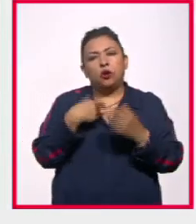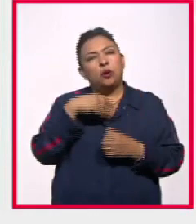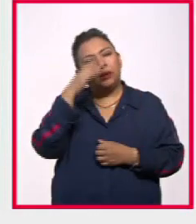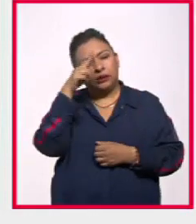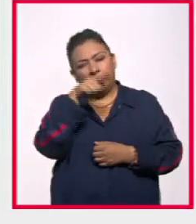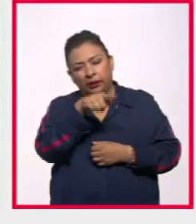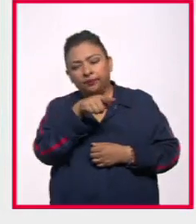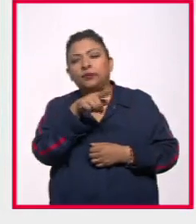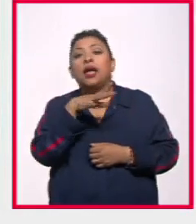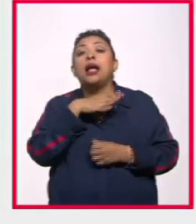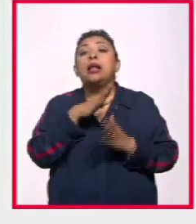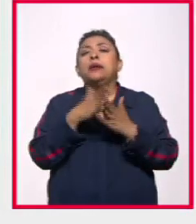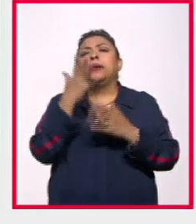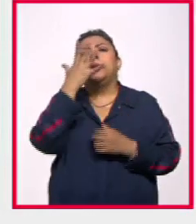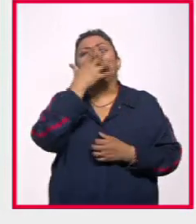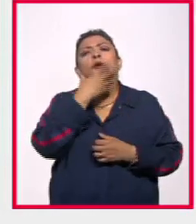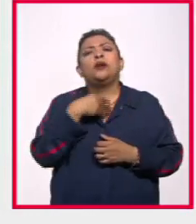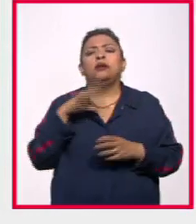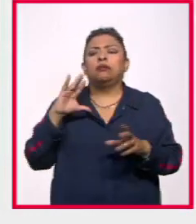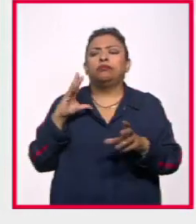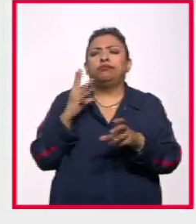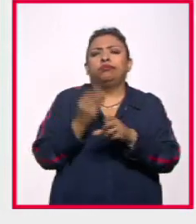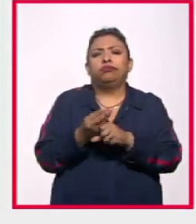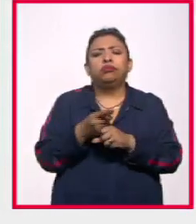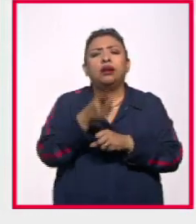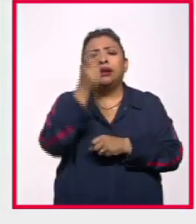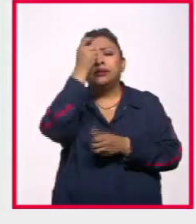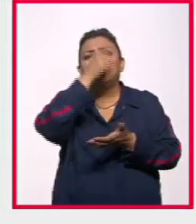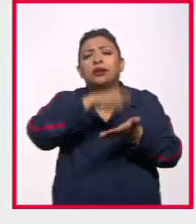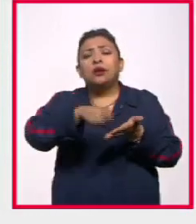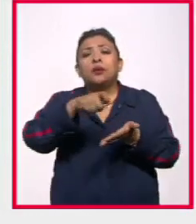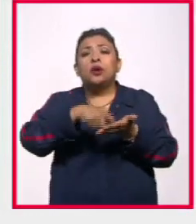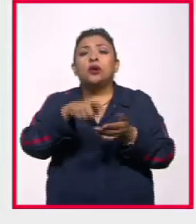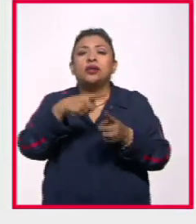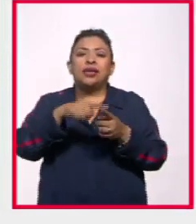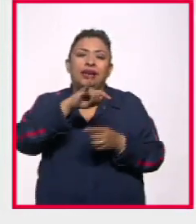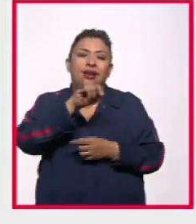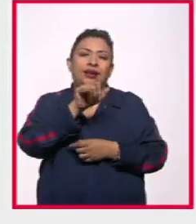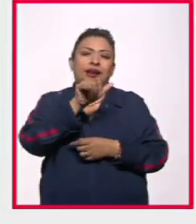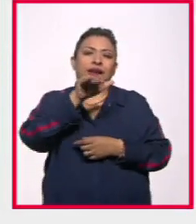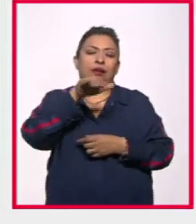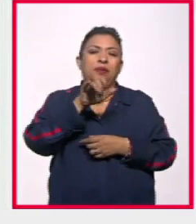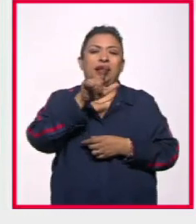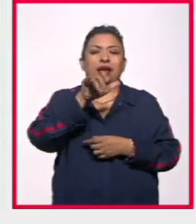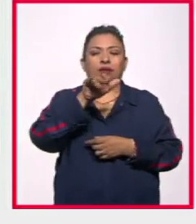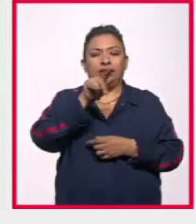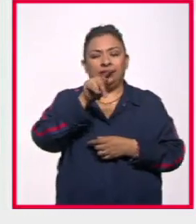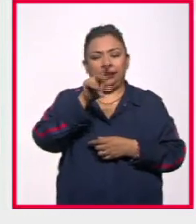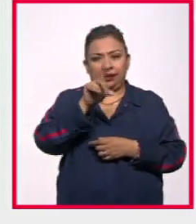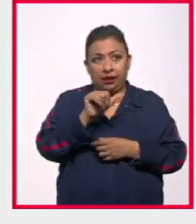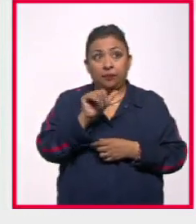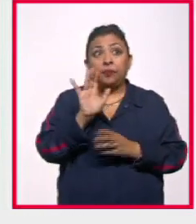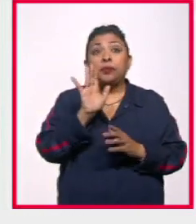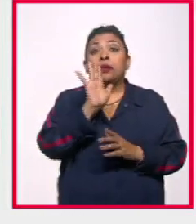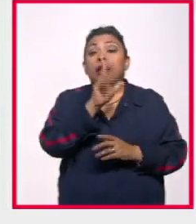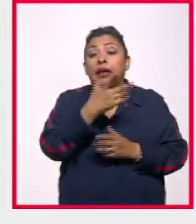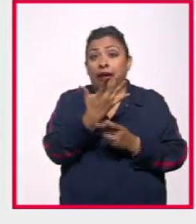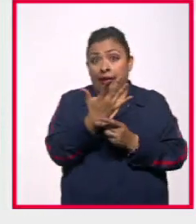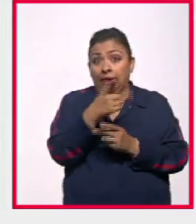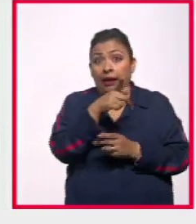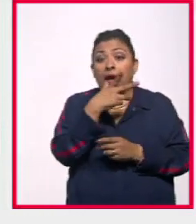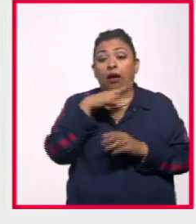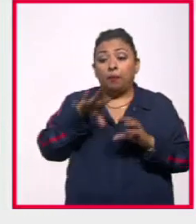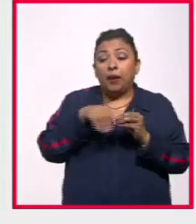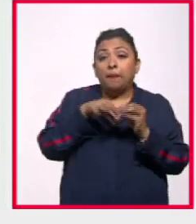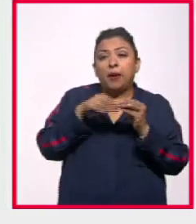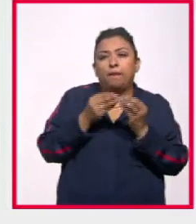de Roberto, hay un libro fabuloso, es una antología que escribió Jaime Labastida, que, bueno, él reunió estos